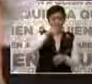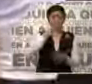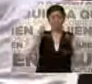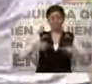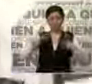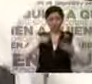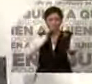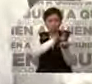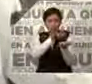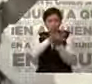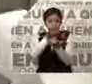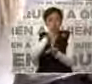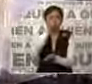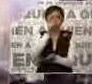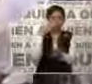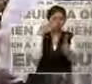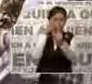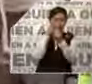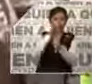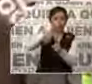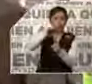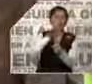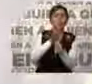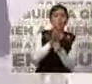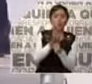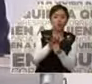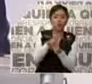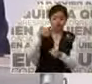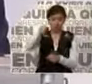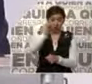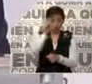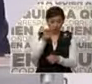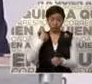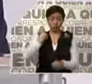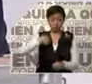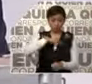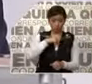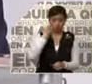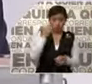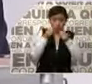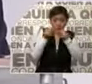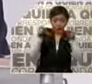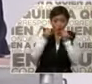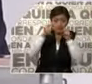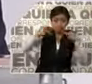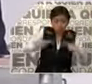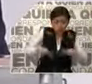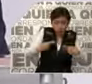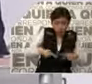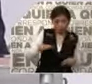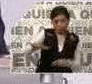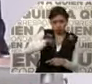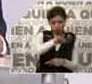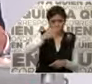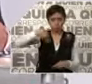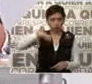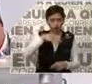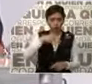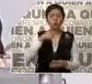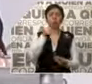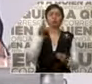sociales buscando un mismo objetivo. Esto es exactamente el tipo de sociedad civil que tenemos que buscar, donde